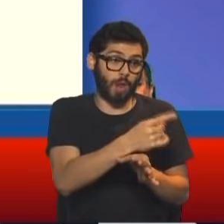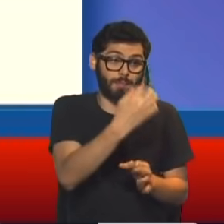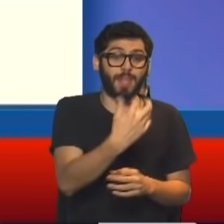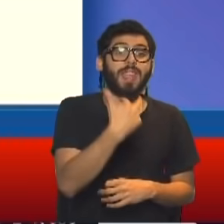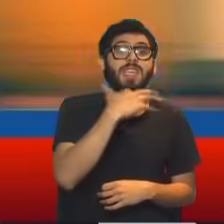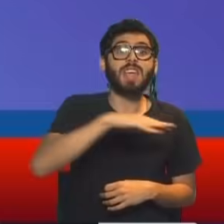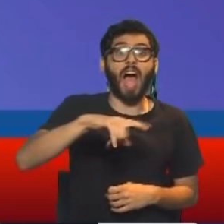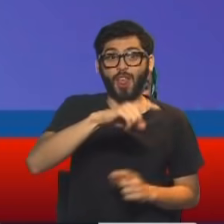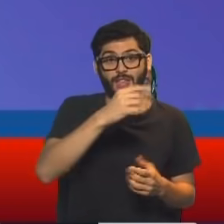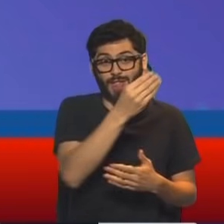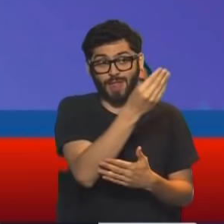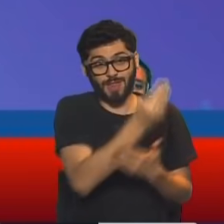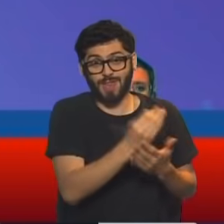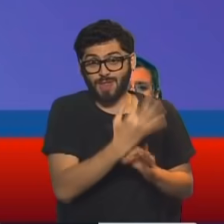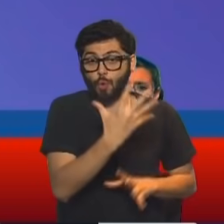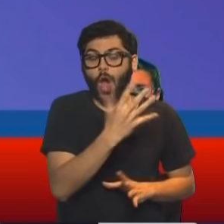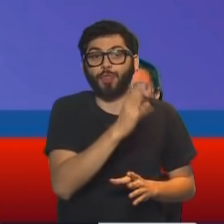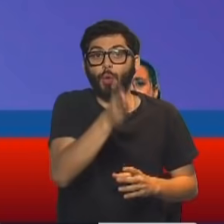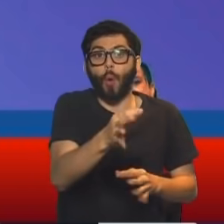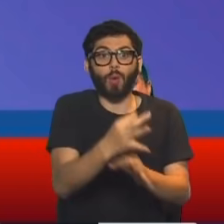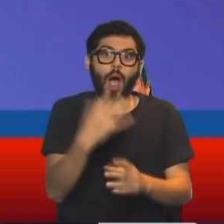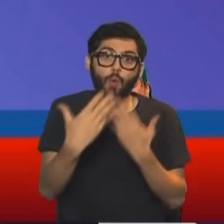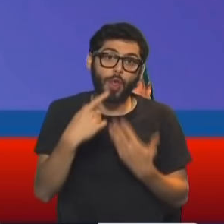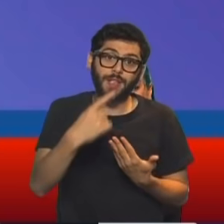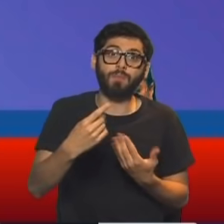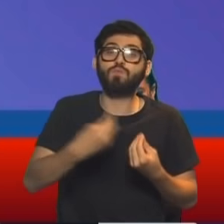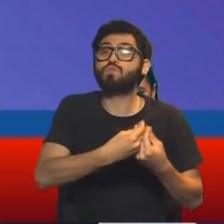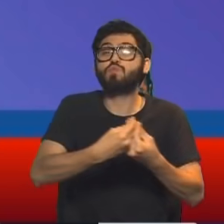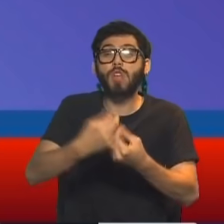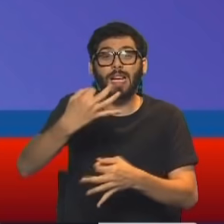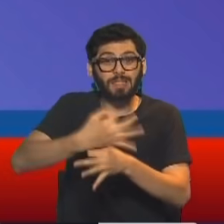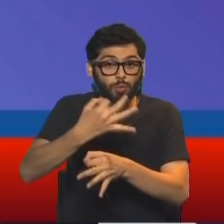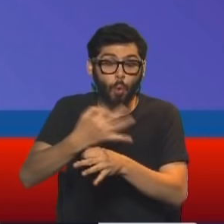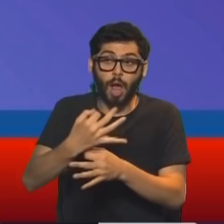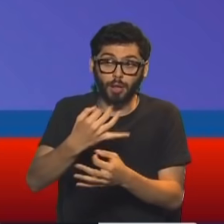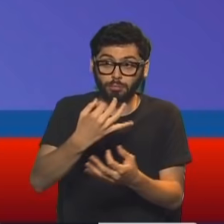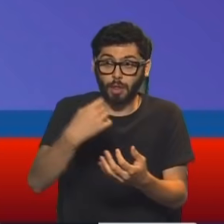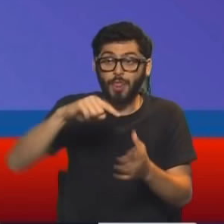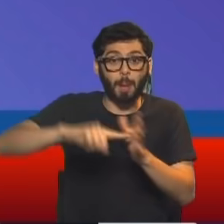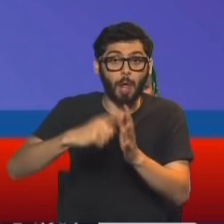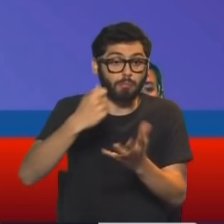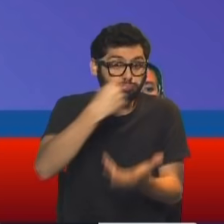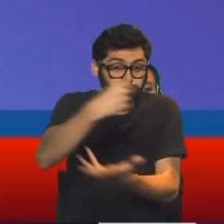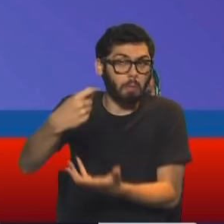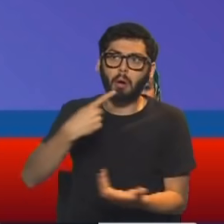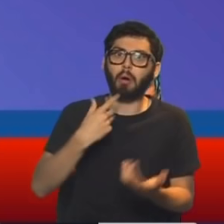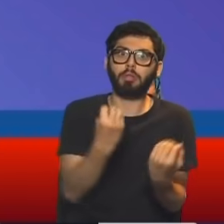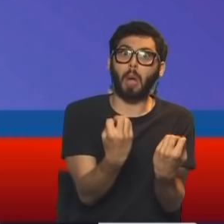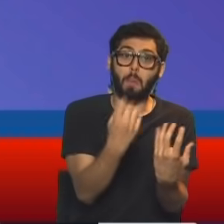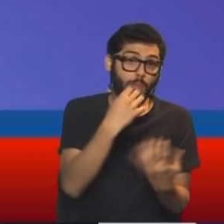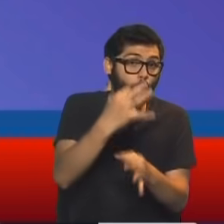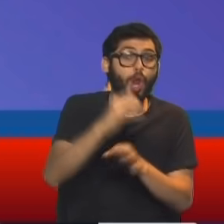hijas del dibujante. Muchas escuelas y colegios de la ciudad reciben subsidios del Estado y está bien. Por ejemplo, la escuela Colegio